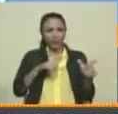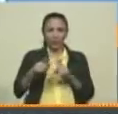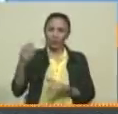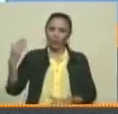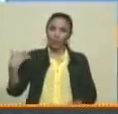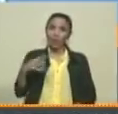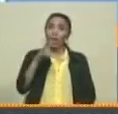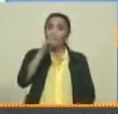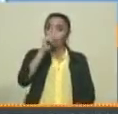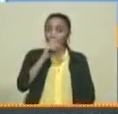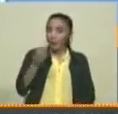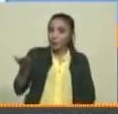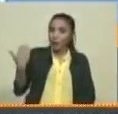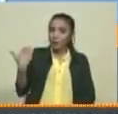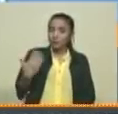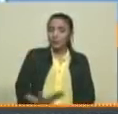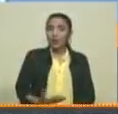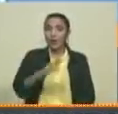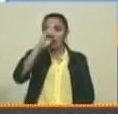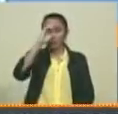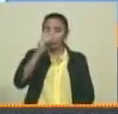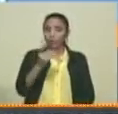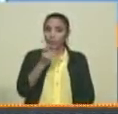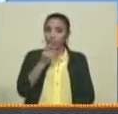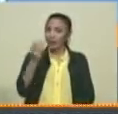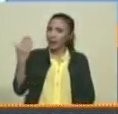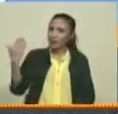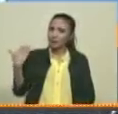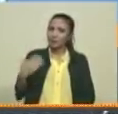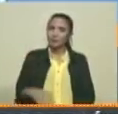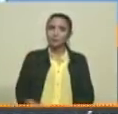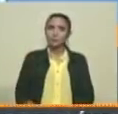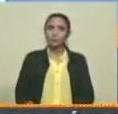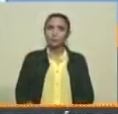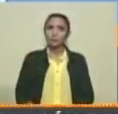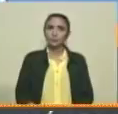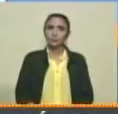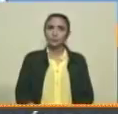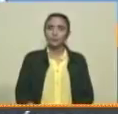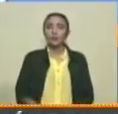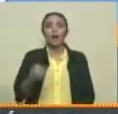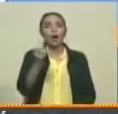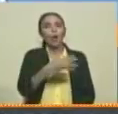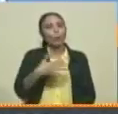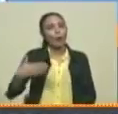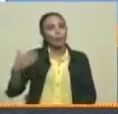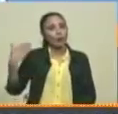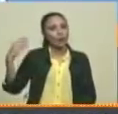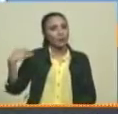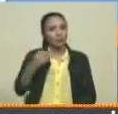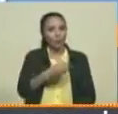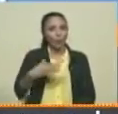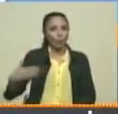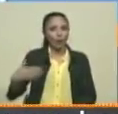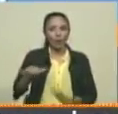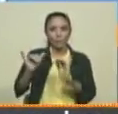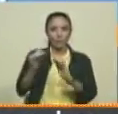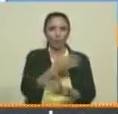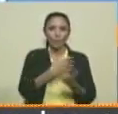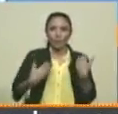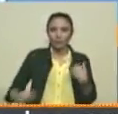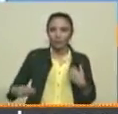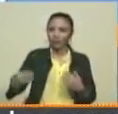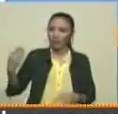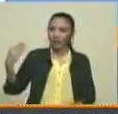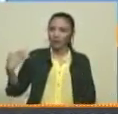Hace 2 años lo derrotamos en República Dominicana. Era el gobierno de Barack Obama y el propio John Kerry, secretario